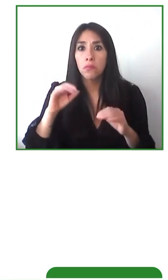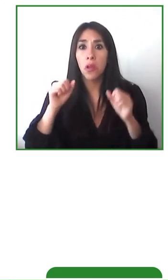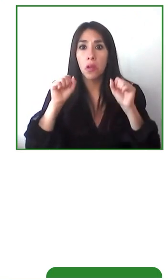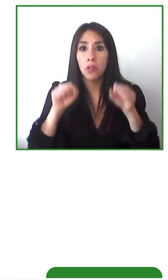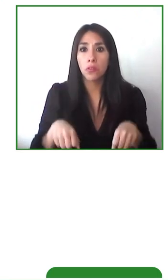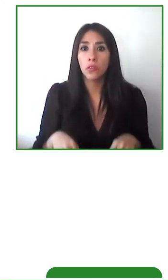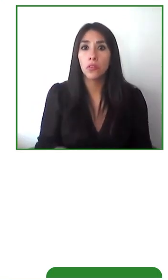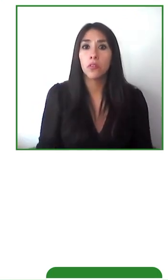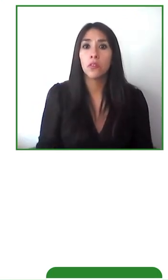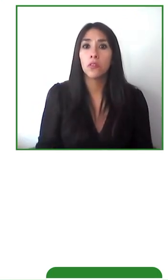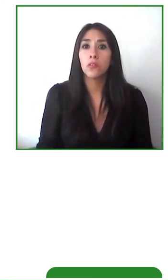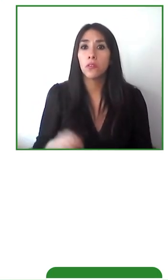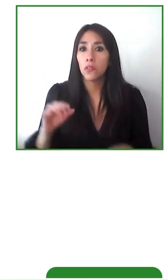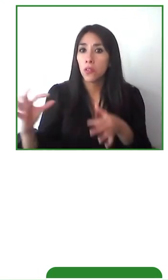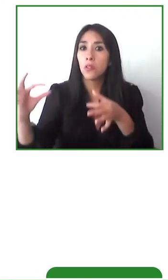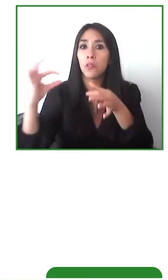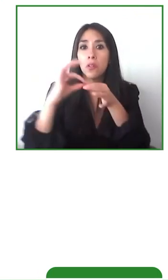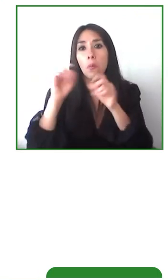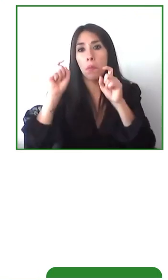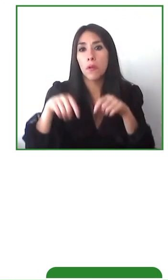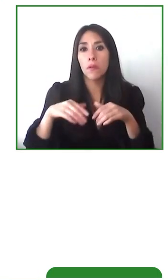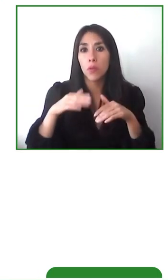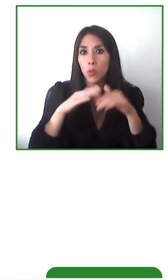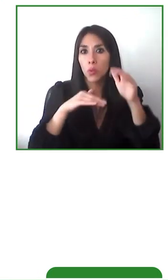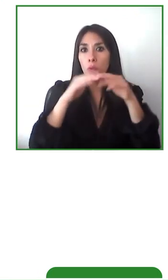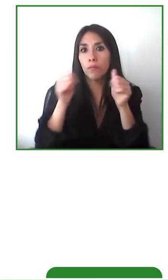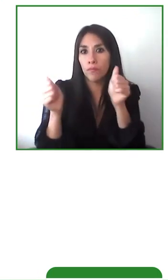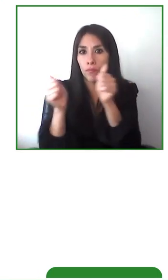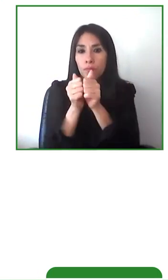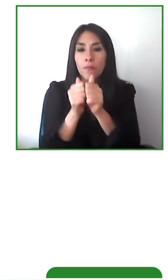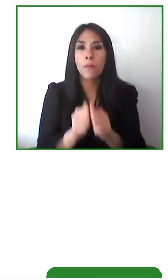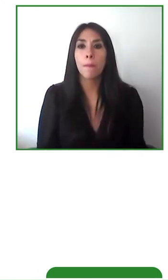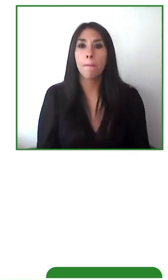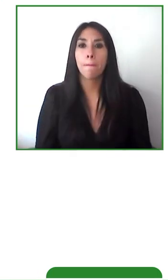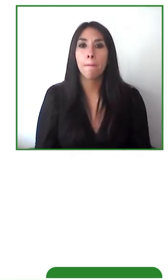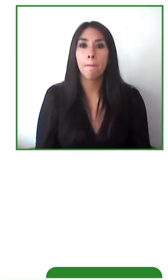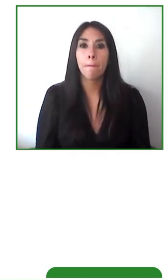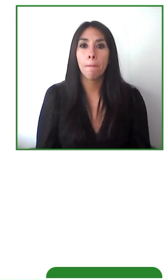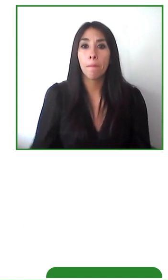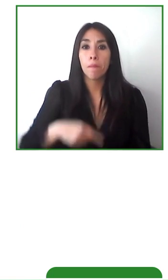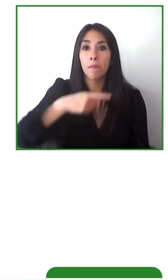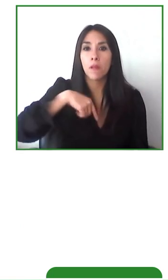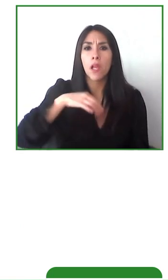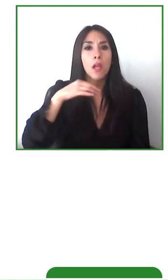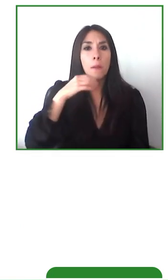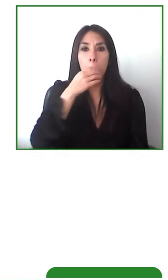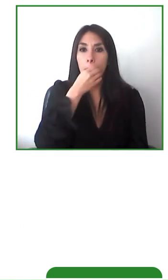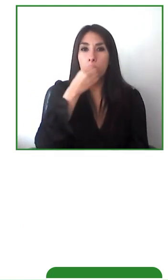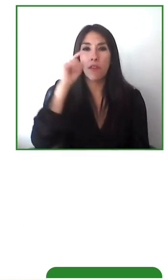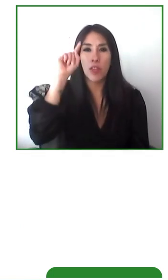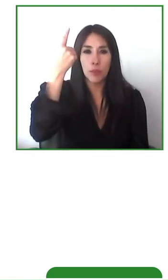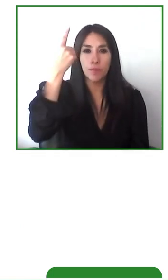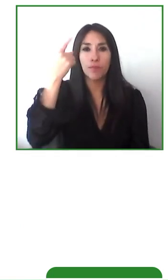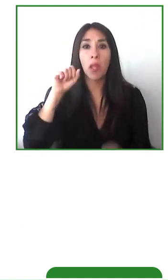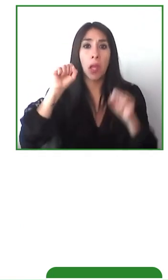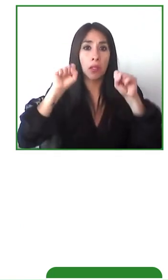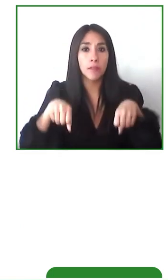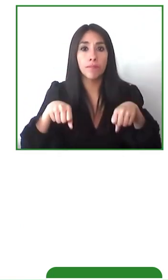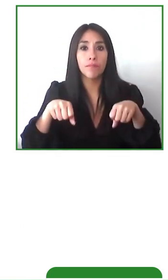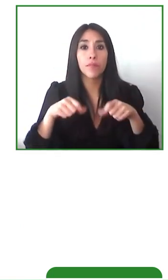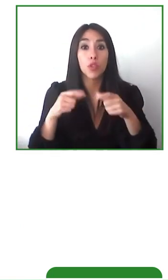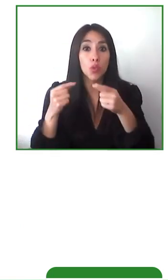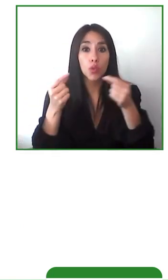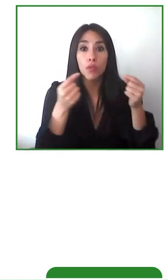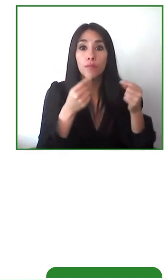hemos siempre puesto como premisa que es posible hacer en conjunto, trabajar colaborativamente,